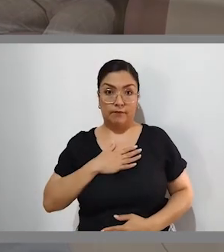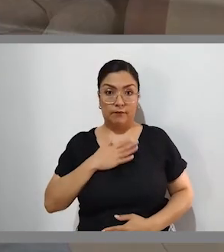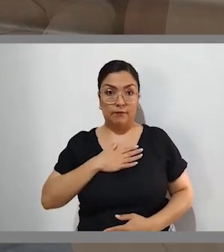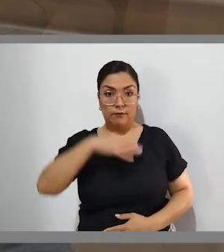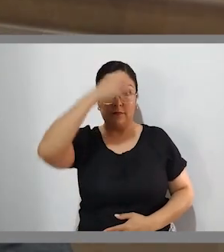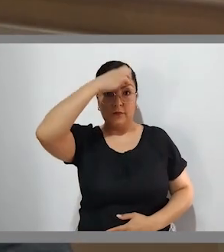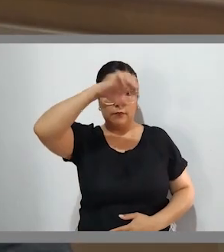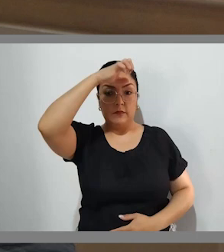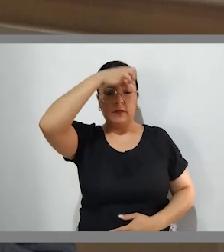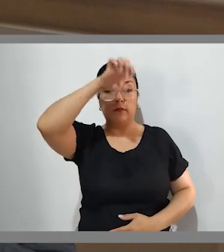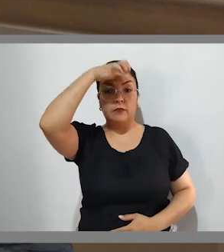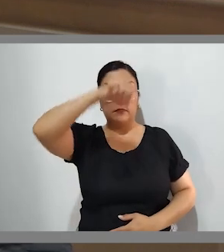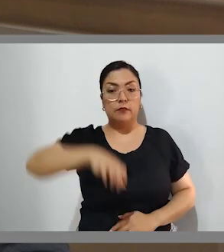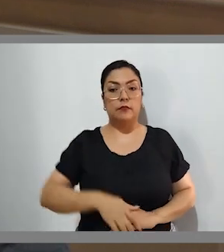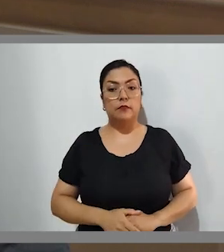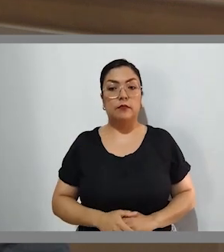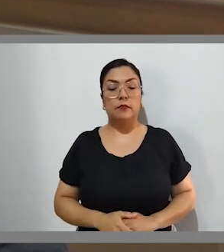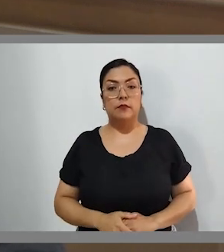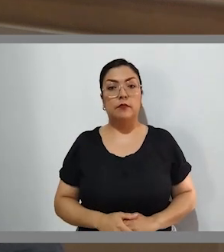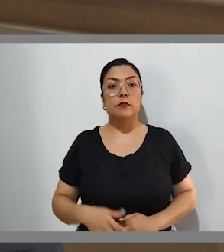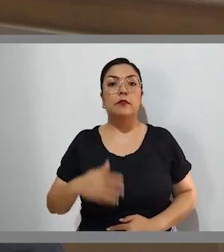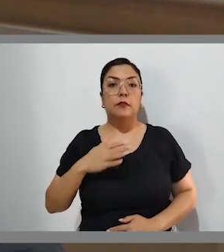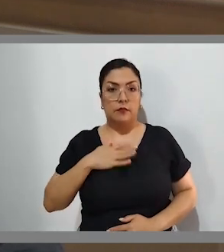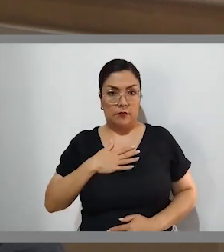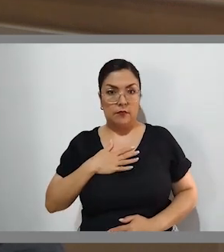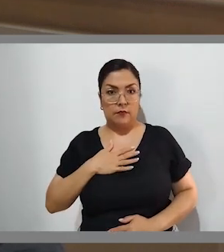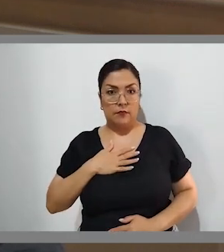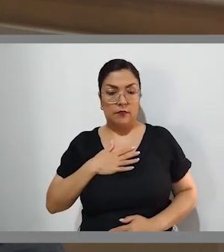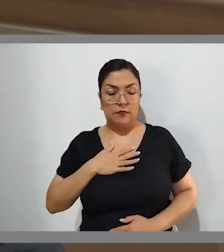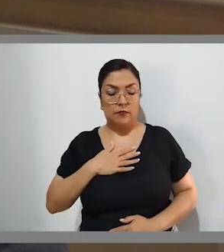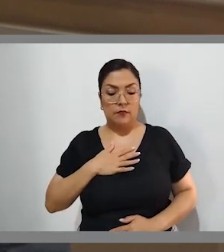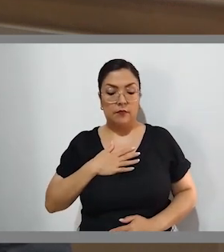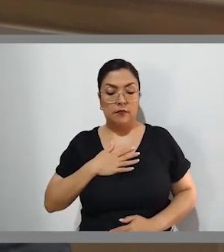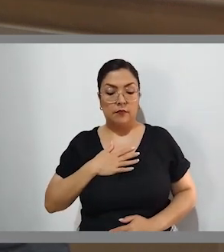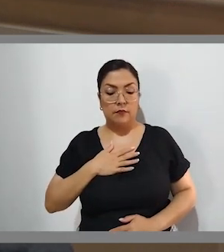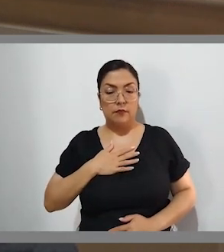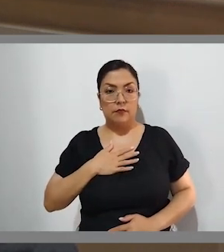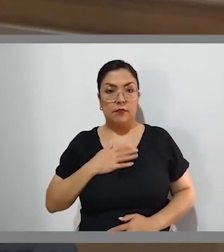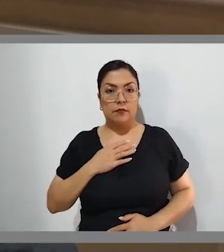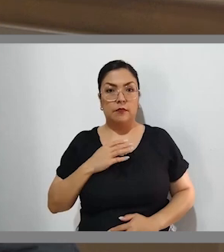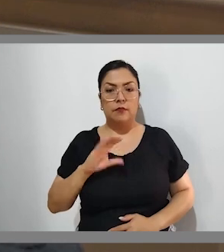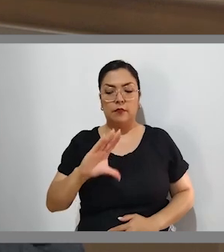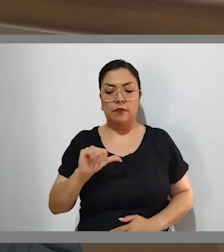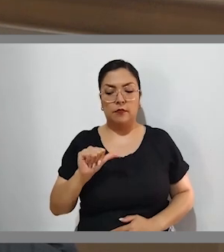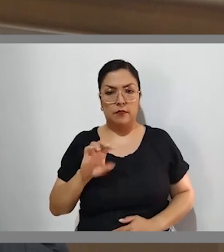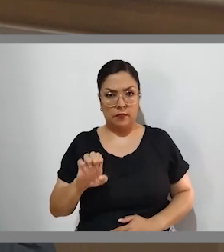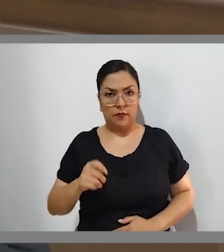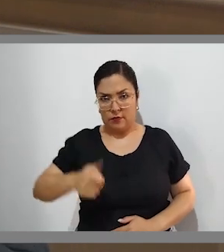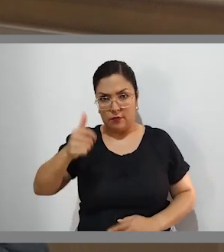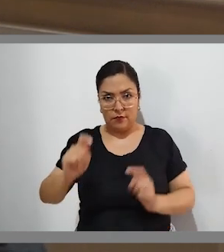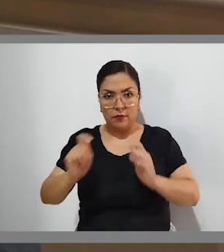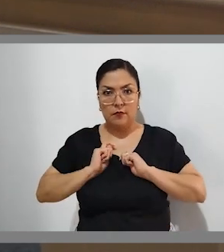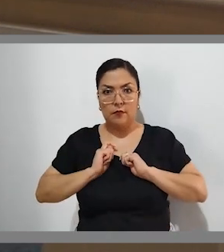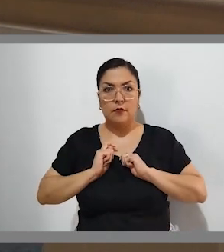mi caso, cuando conocí la materia electoral como capacitador, me apasionó mucho el saber todo